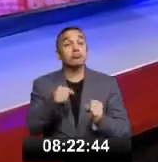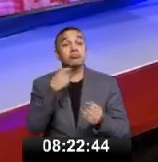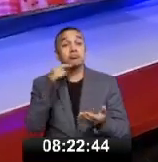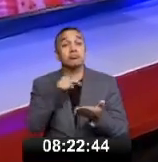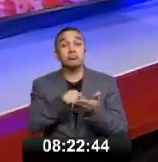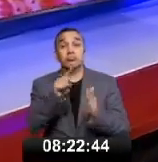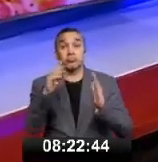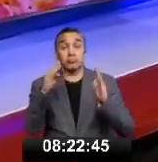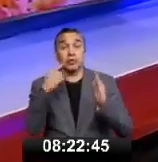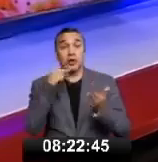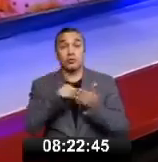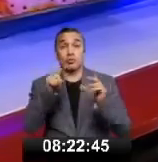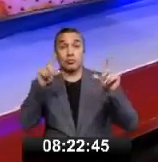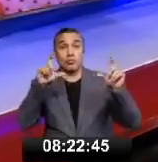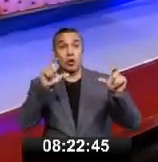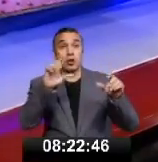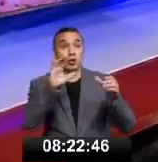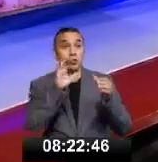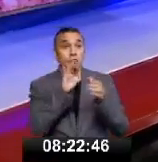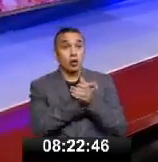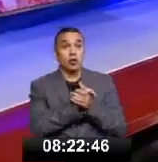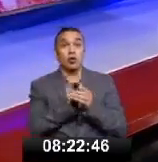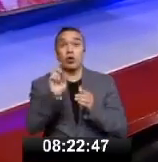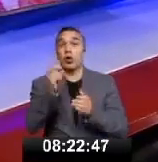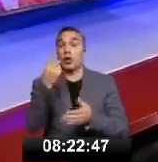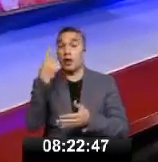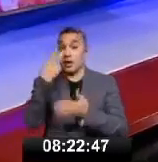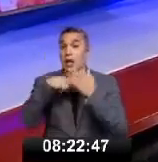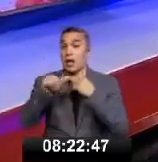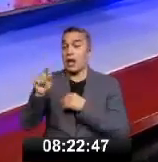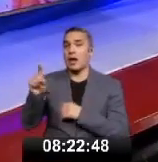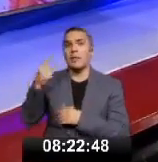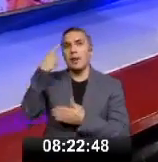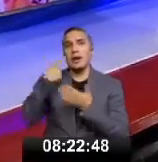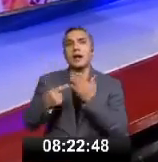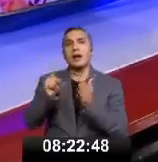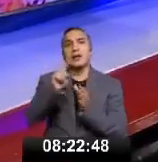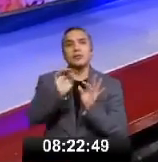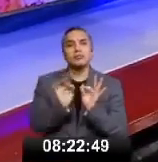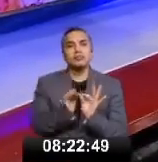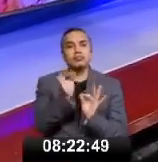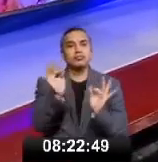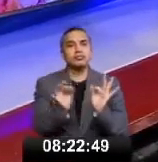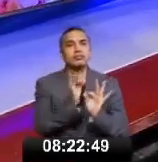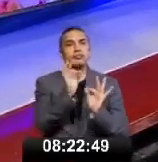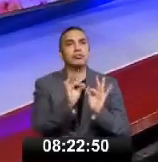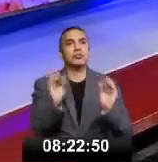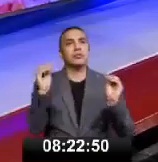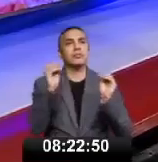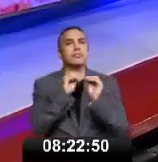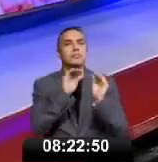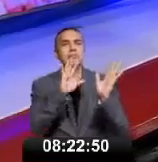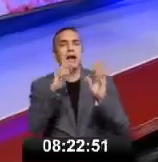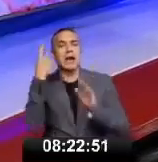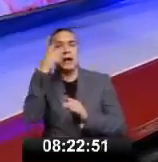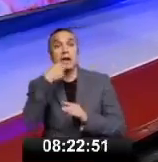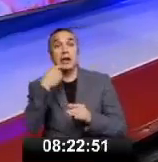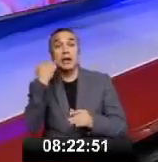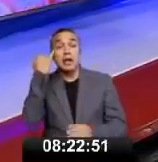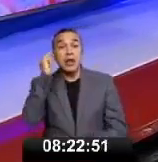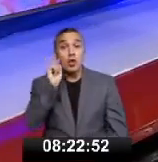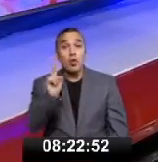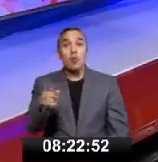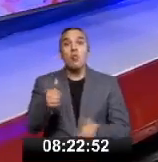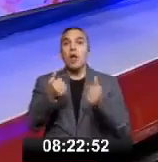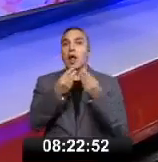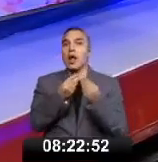ejemplo, en tu caso, la fotografía de tu esposa o de tu niña también, para que ella la elabore de una forma más similar. Imagínate la creatividad,